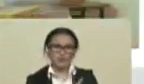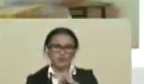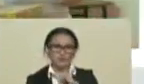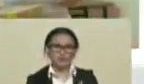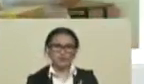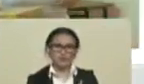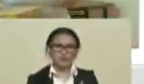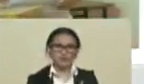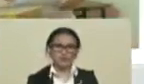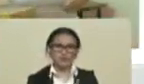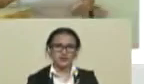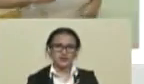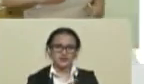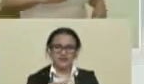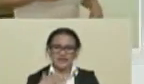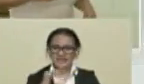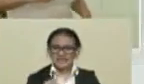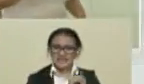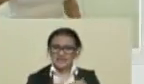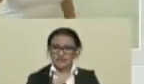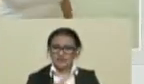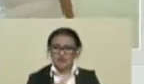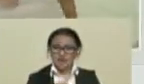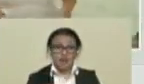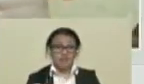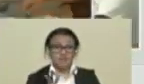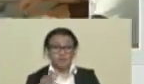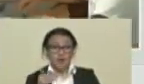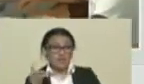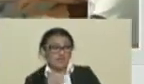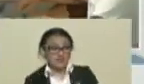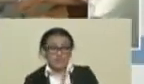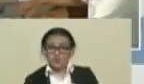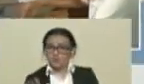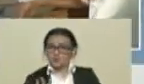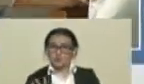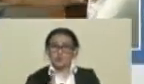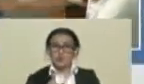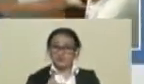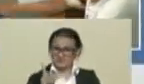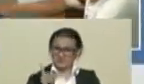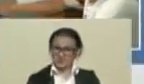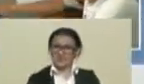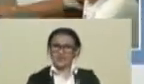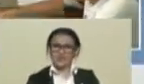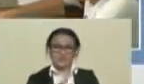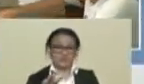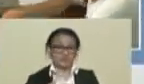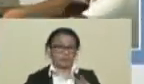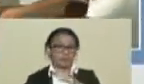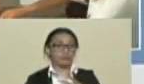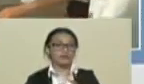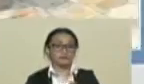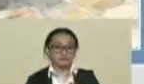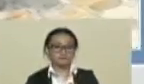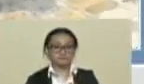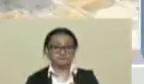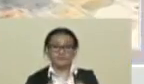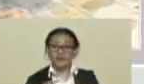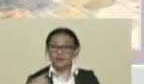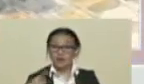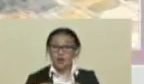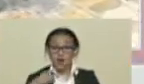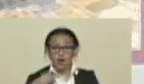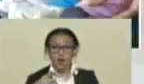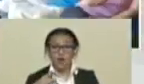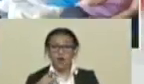generar a nivel internacional de que en Venezuela hay una dictadura, pues esta dictadura, como la llaman ellos, es una dictadura que todos los años somete